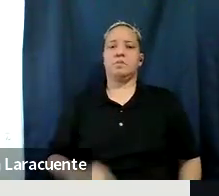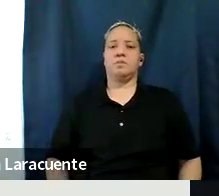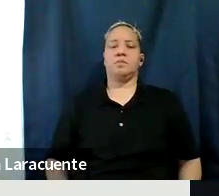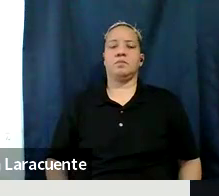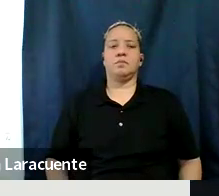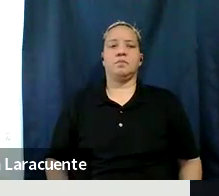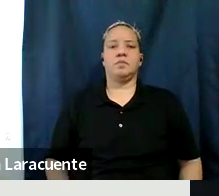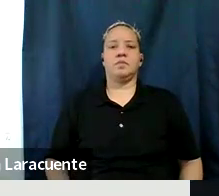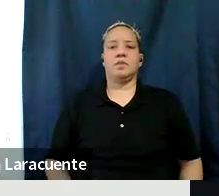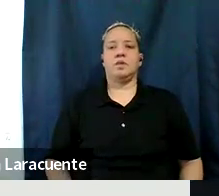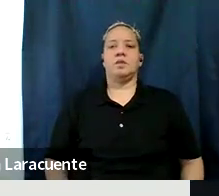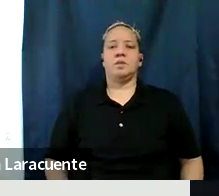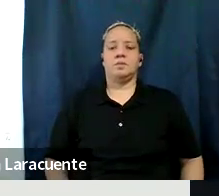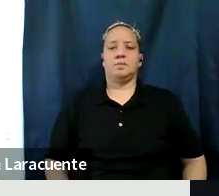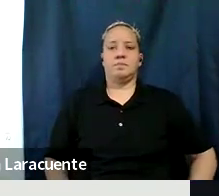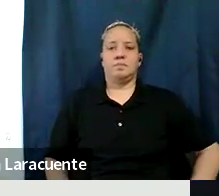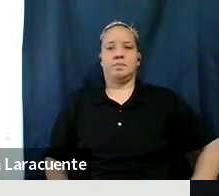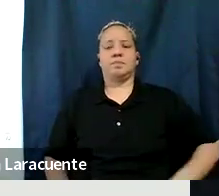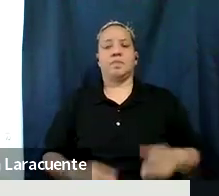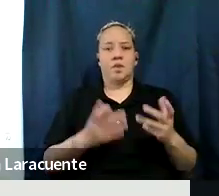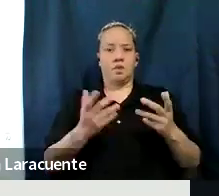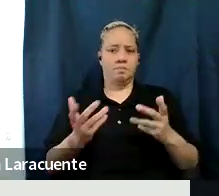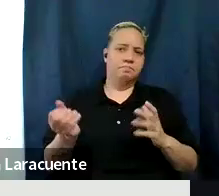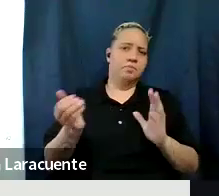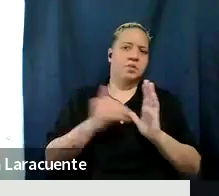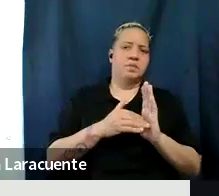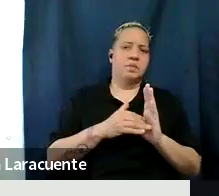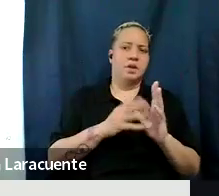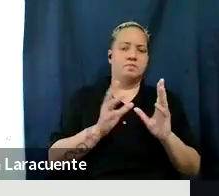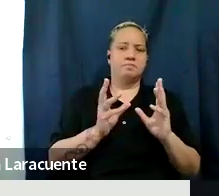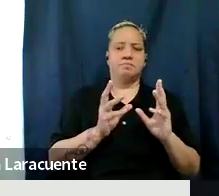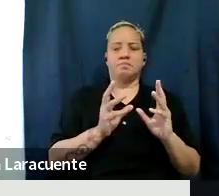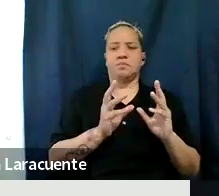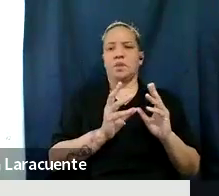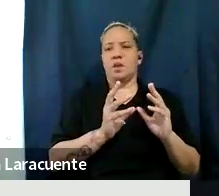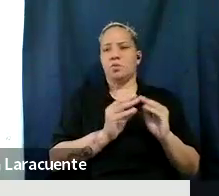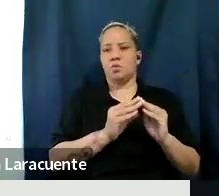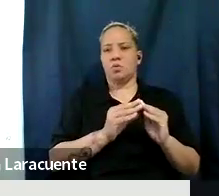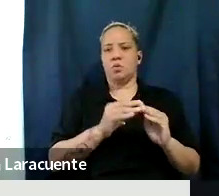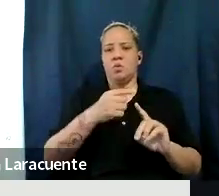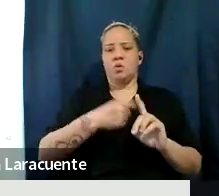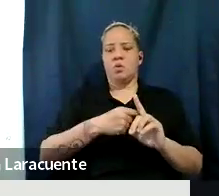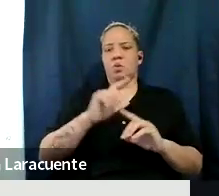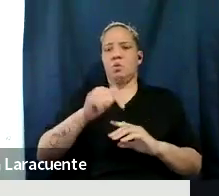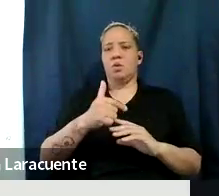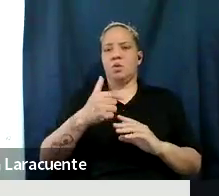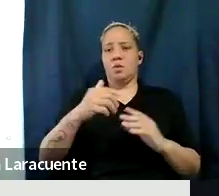tanto, regreso a aquella reunión que mantiene un mes después de iniciada la guerra Juan Ramón